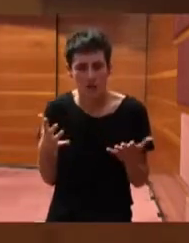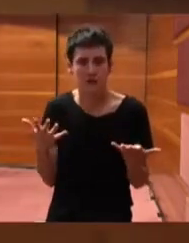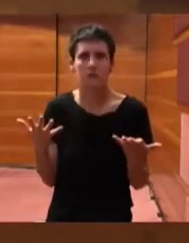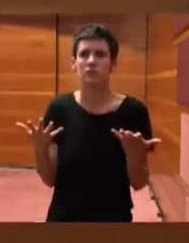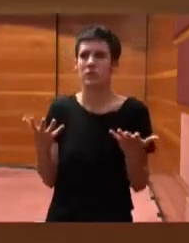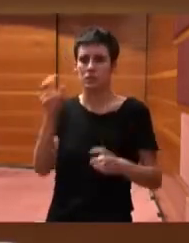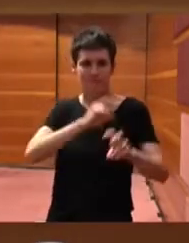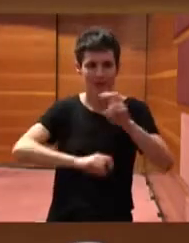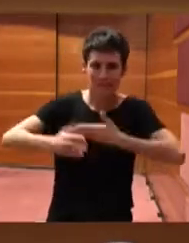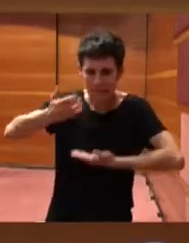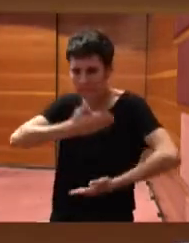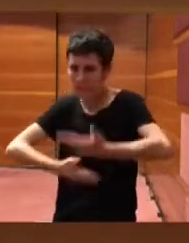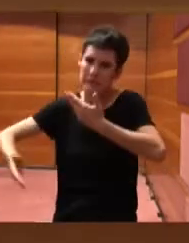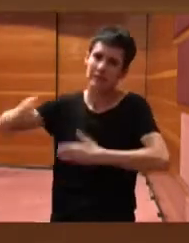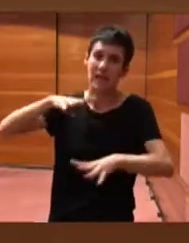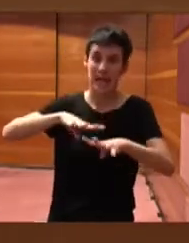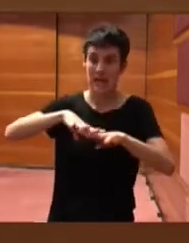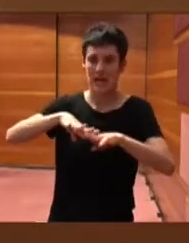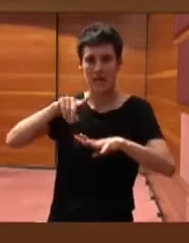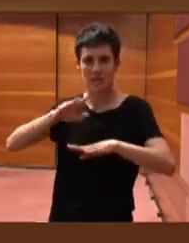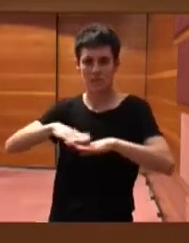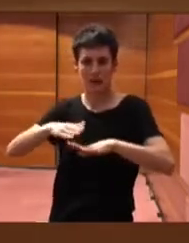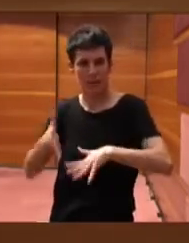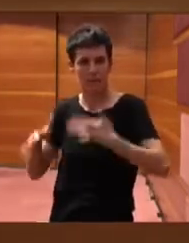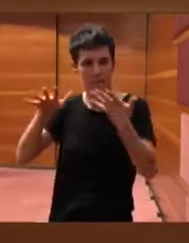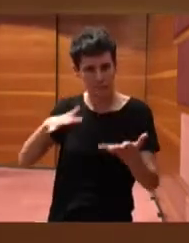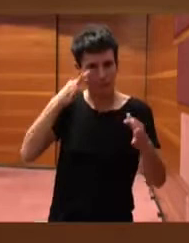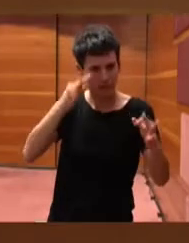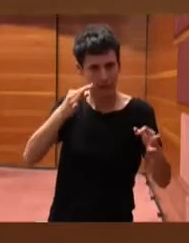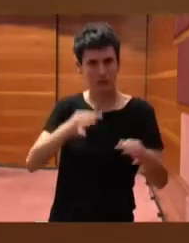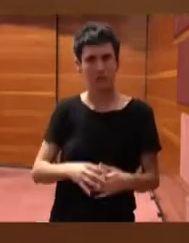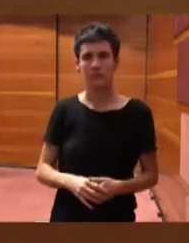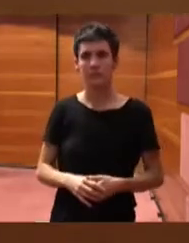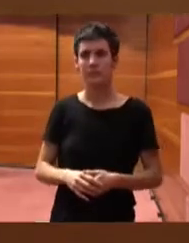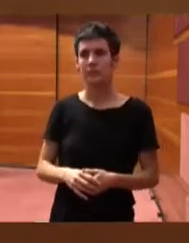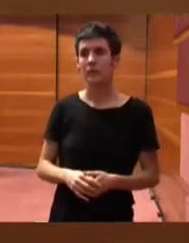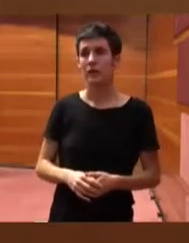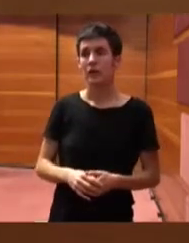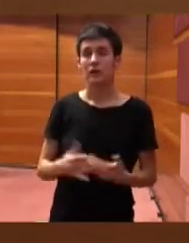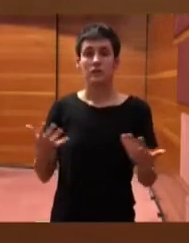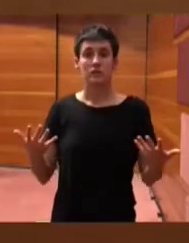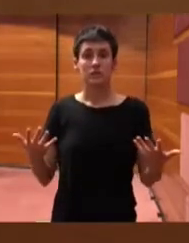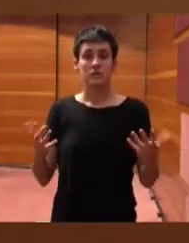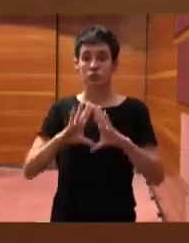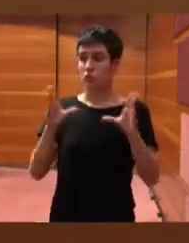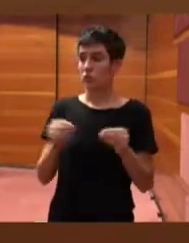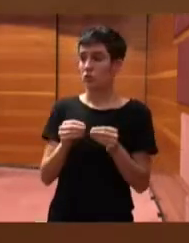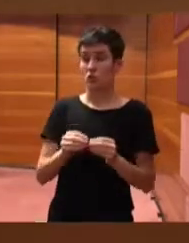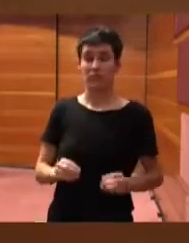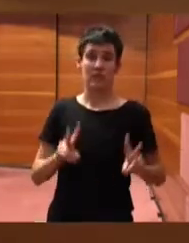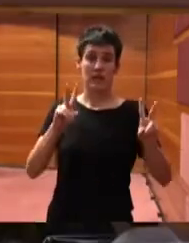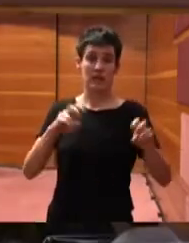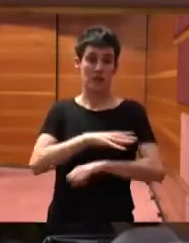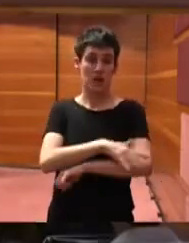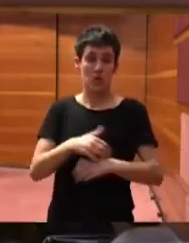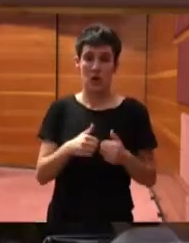y buscar la colaboración y las redes para hacer ese tipo de prácticas. Bien, con lo cual hemos acabado con el bloque de gobierno abierto. Como voy a